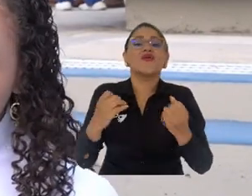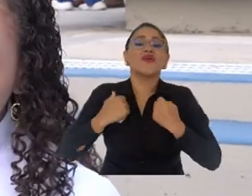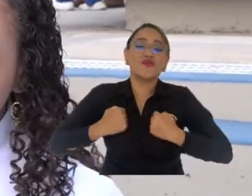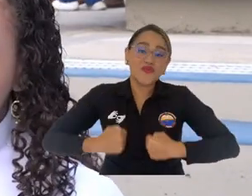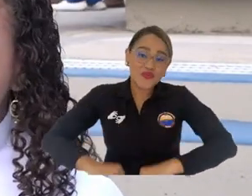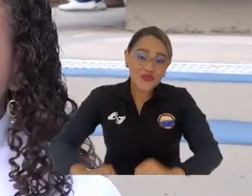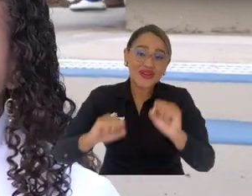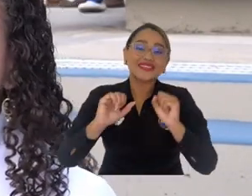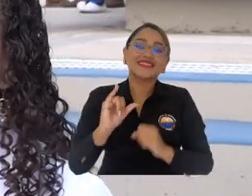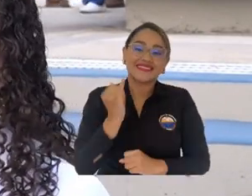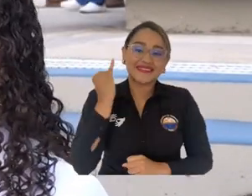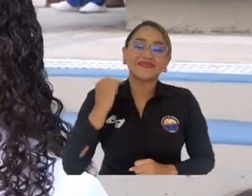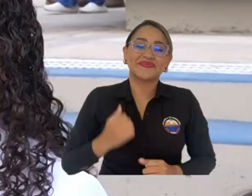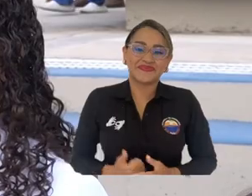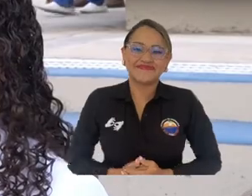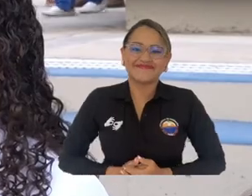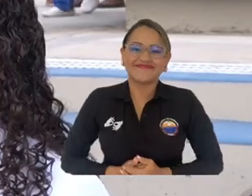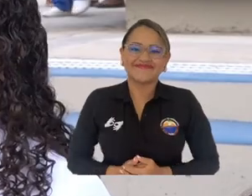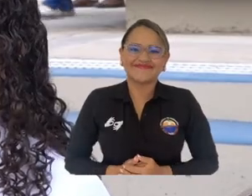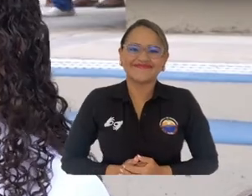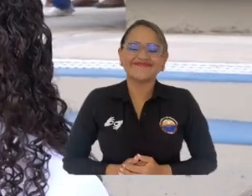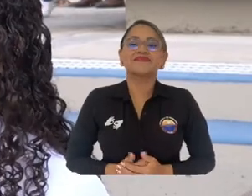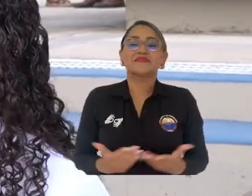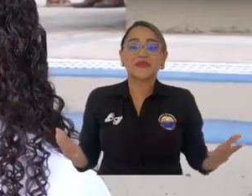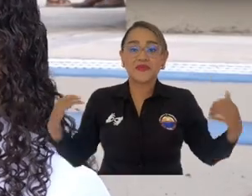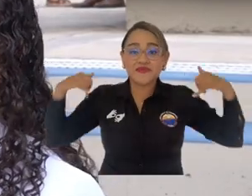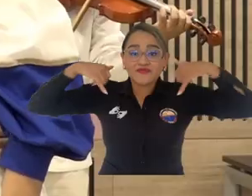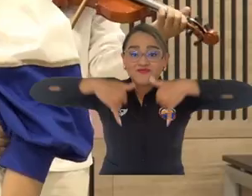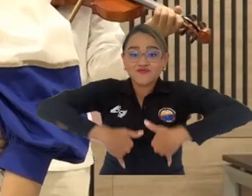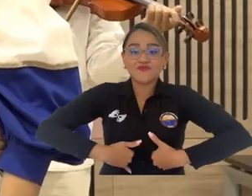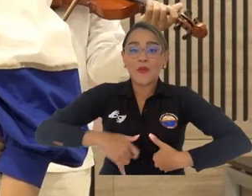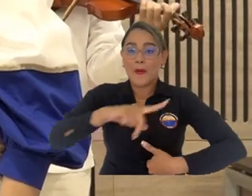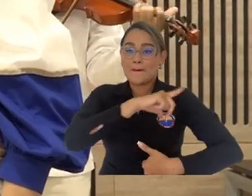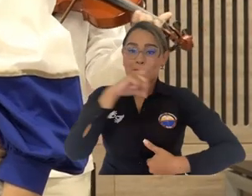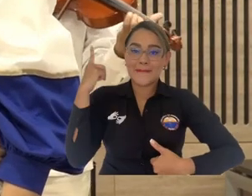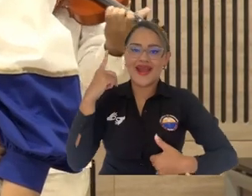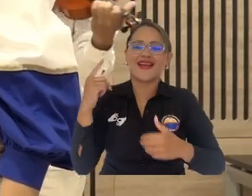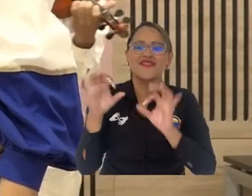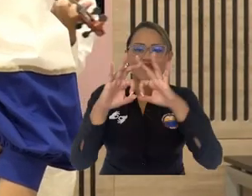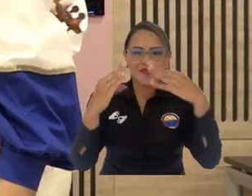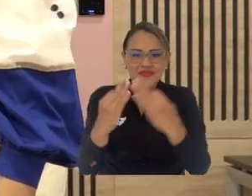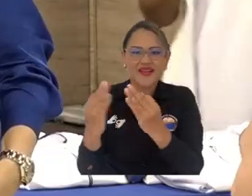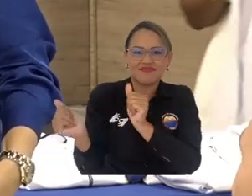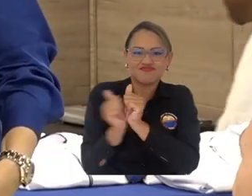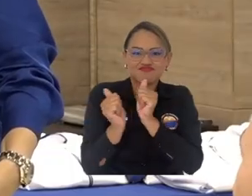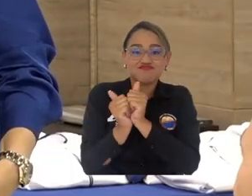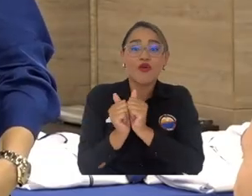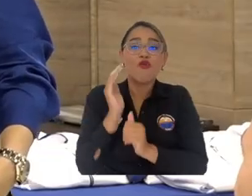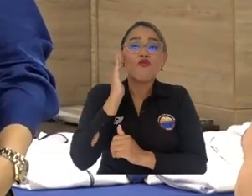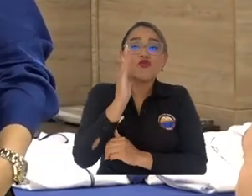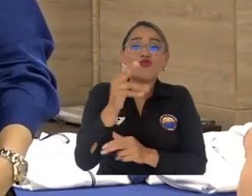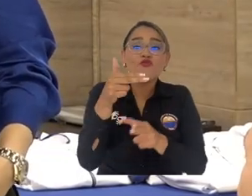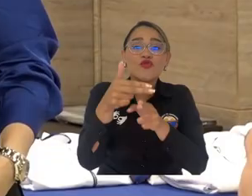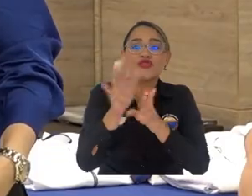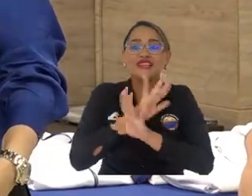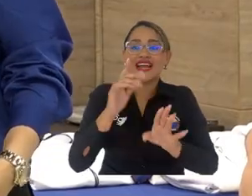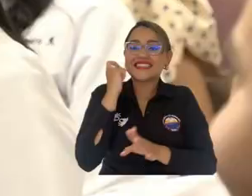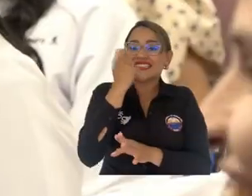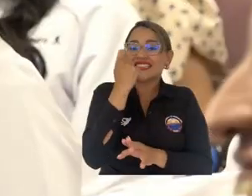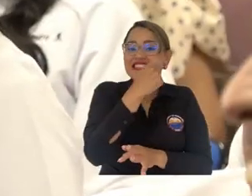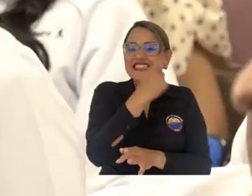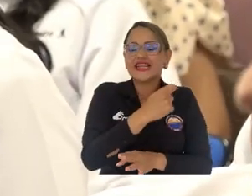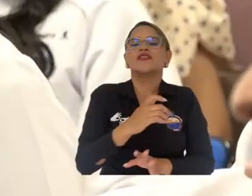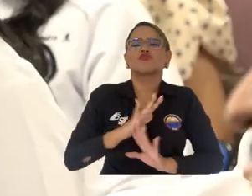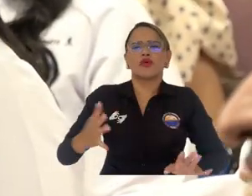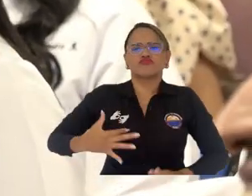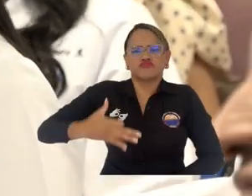con esfuerzo, con sacrificios, sí se pueden lograr las cosas. Con sus batas blancas y acompañados de sus familiares, los futuros